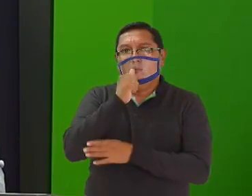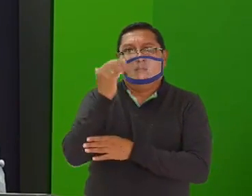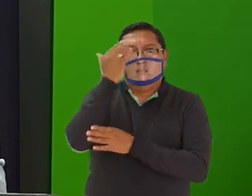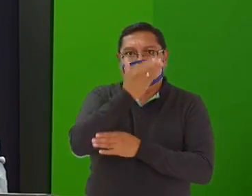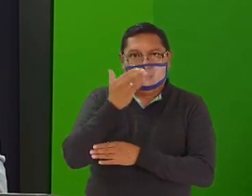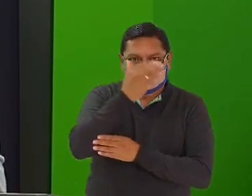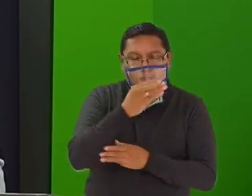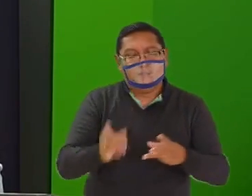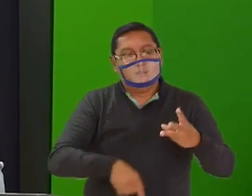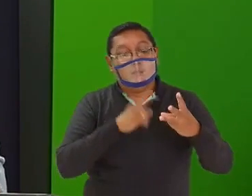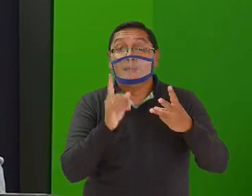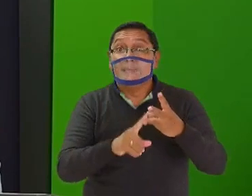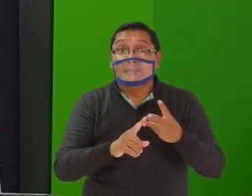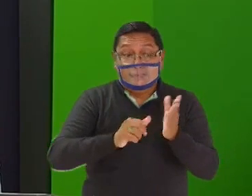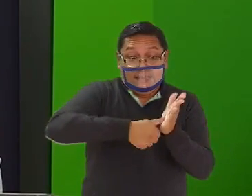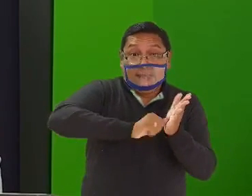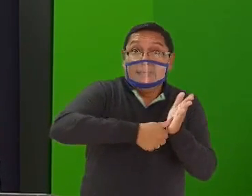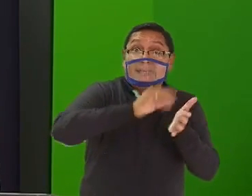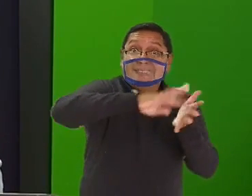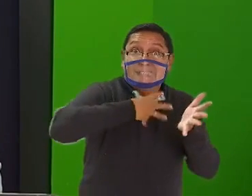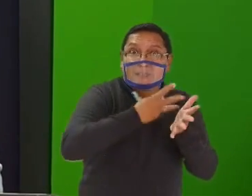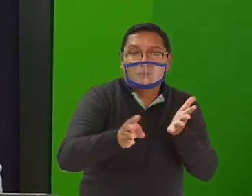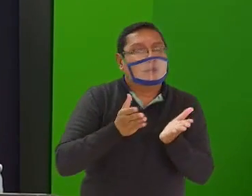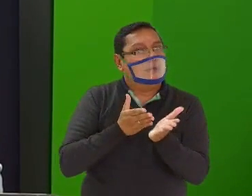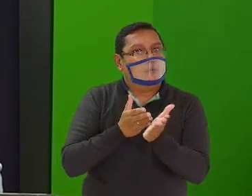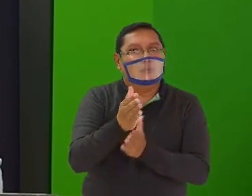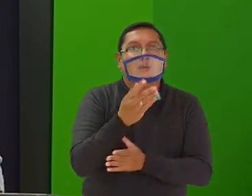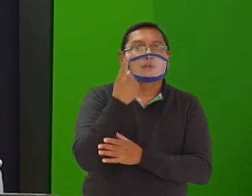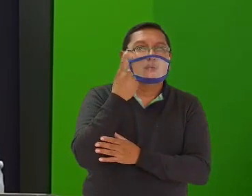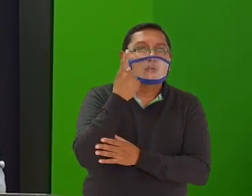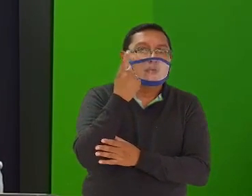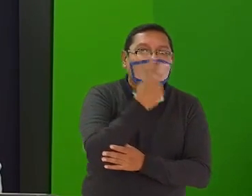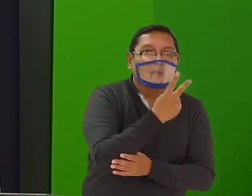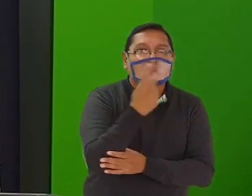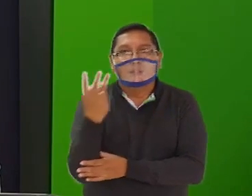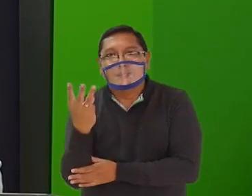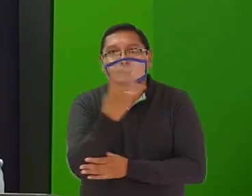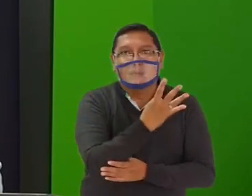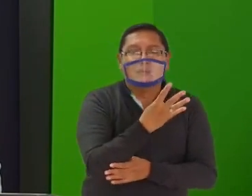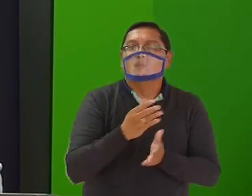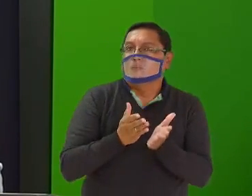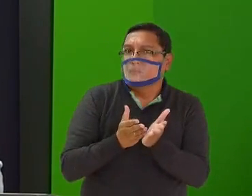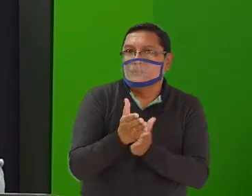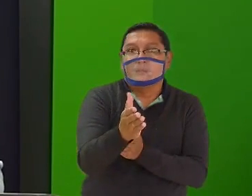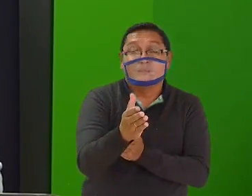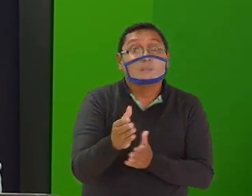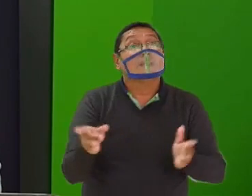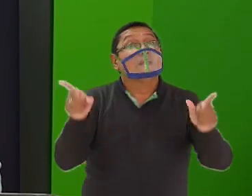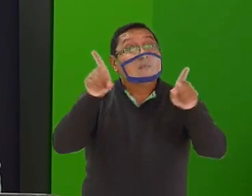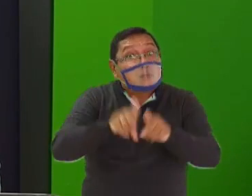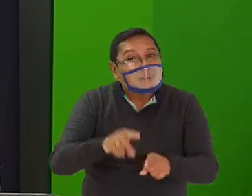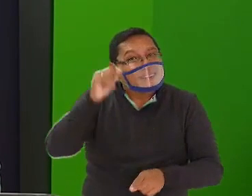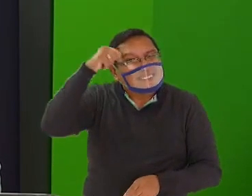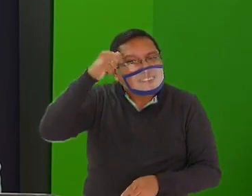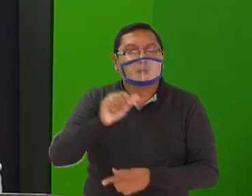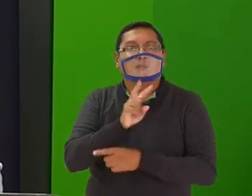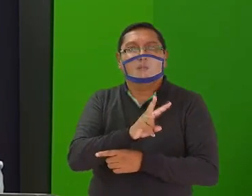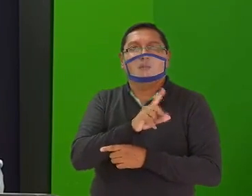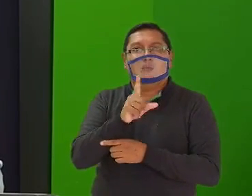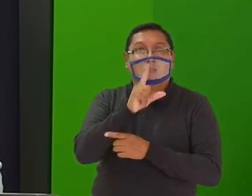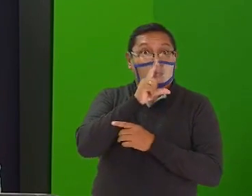cédula de 2 dígitos diarios. Y tal como lo habíamos anunciado el 21 de julio